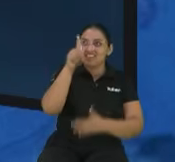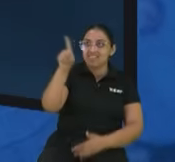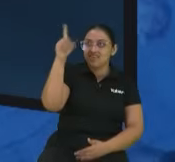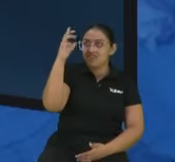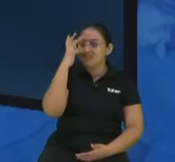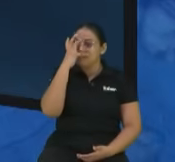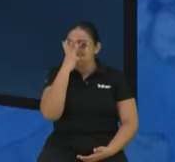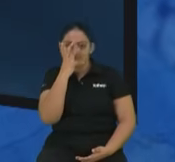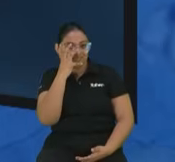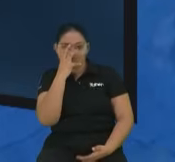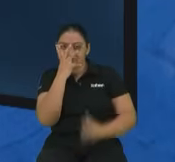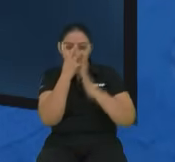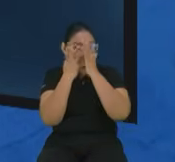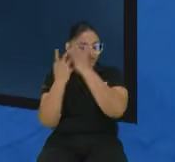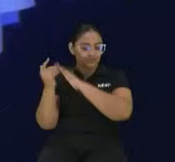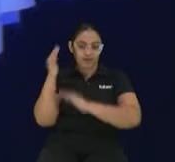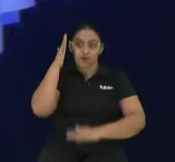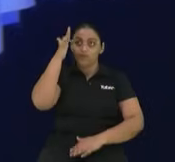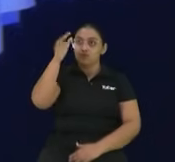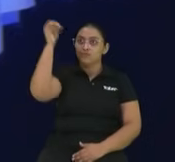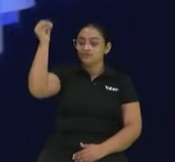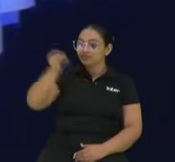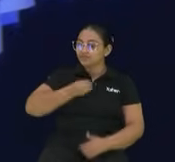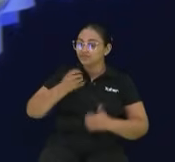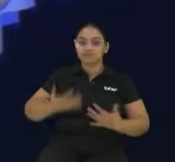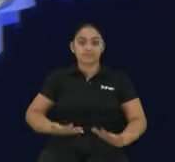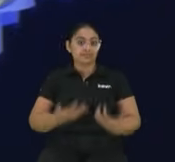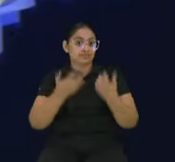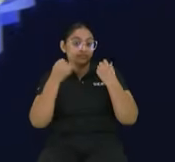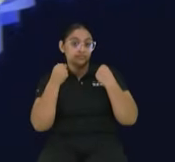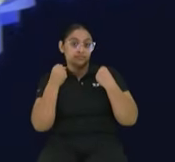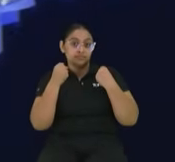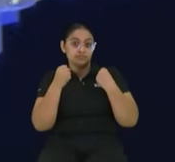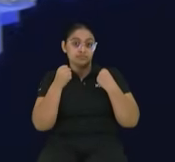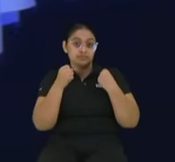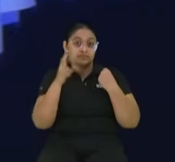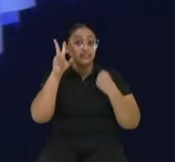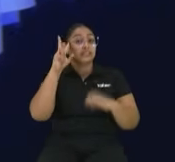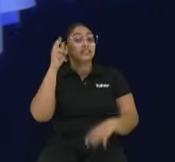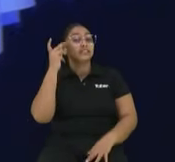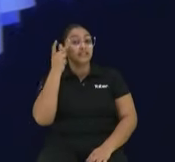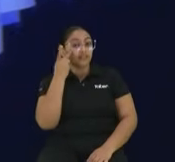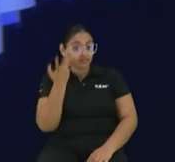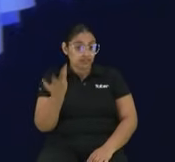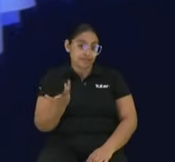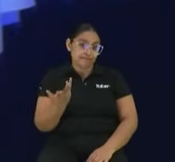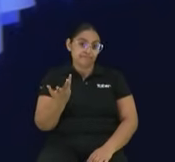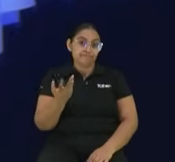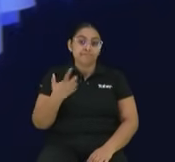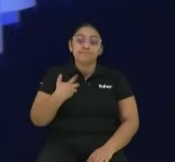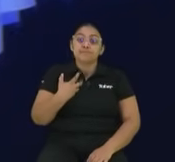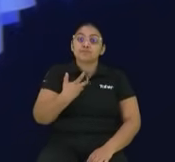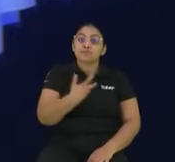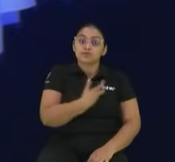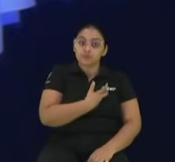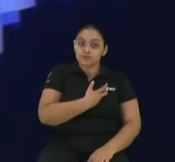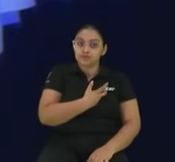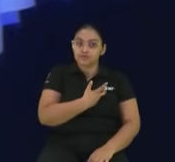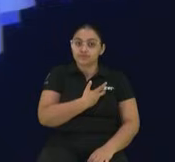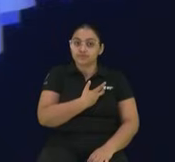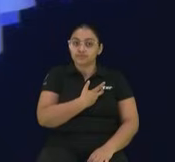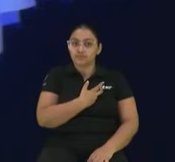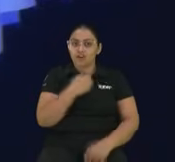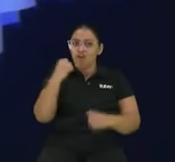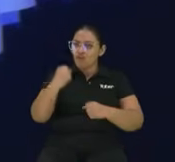para salvación bien habiendo dicho esto podemos decir que la fortaleza